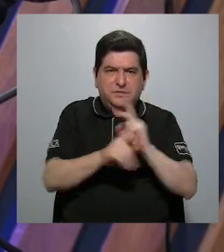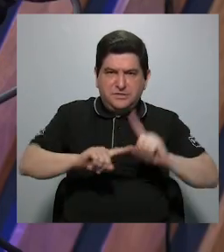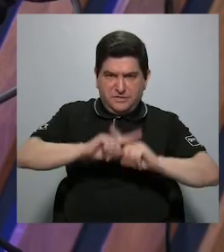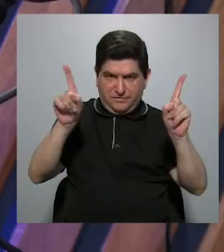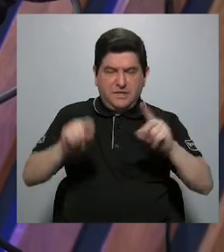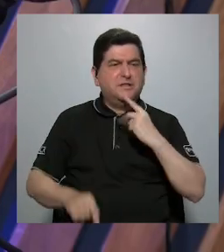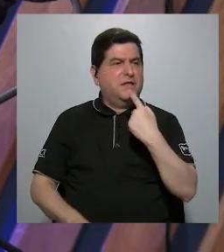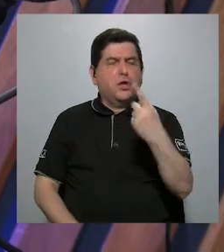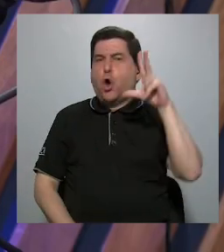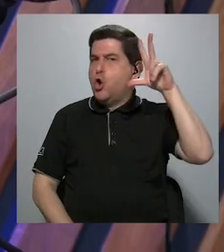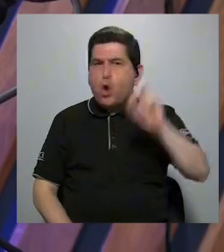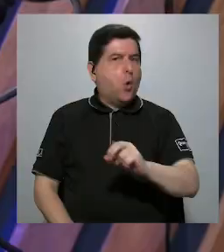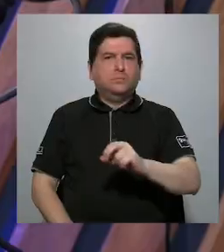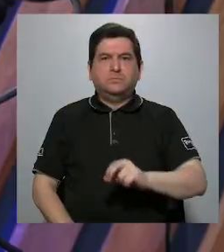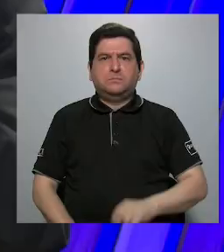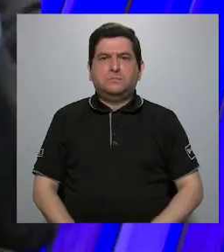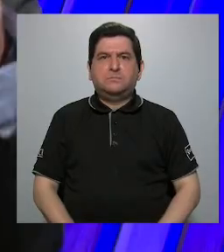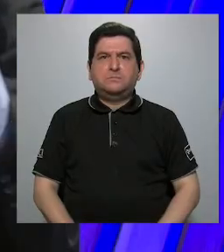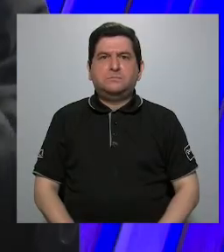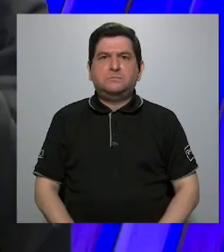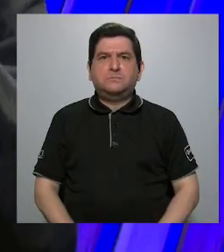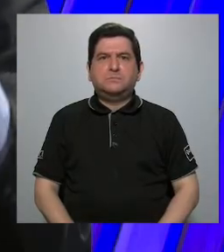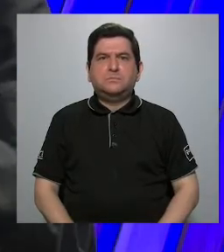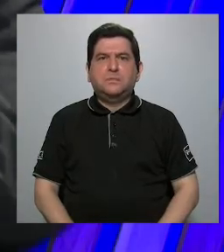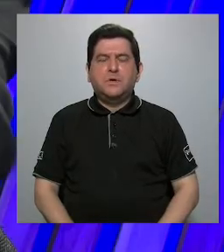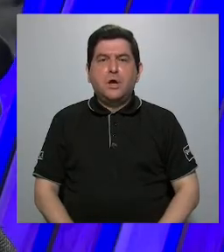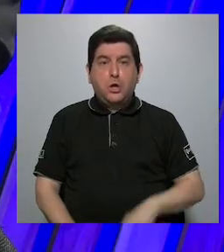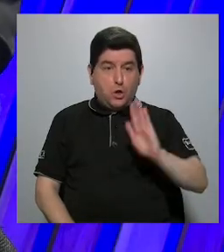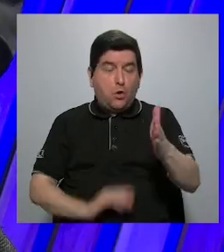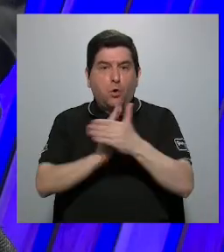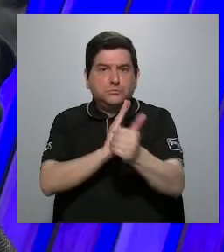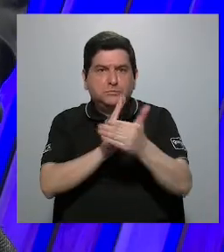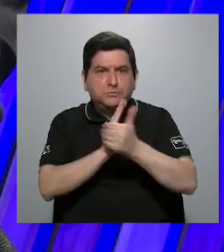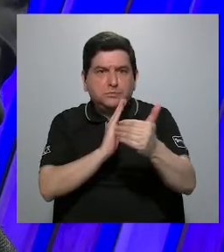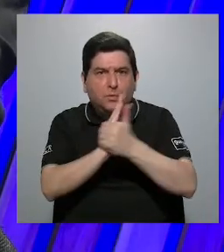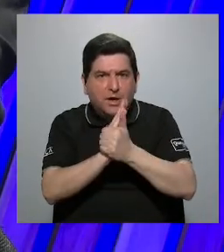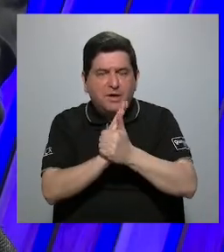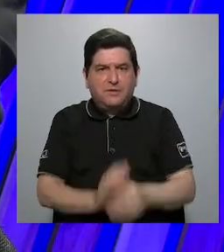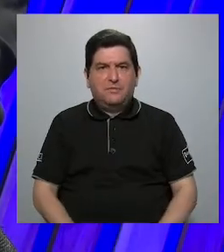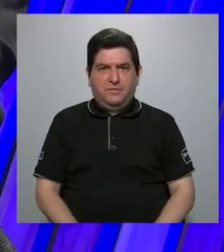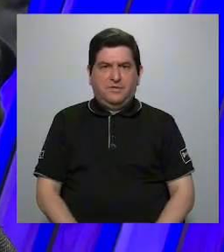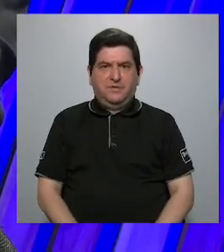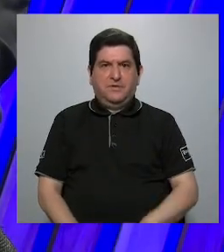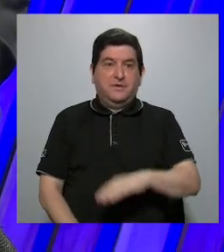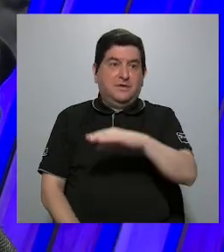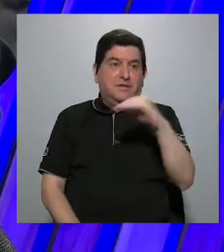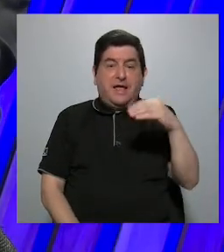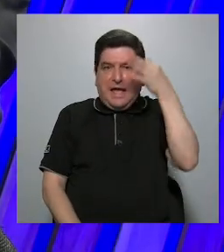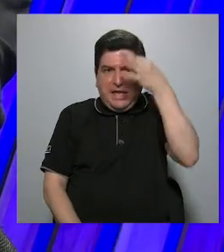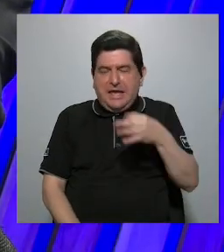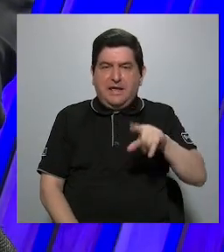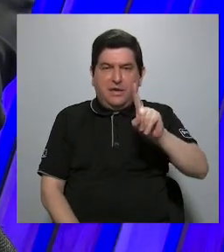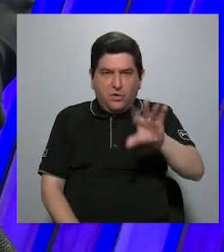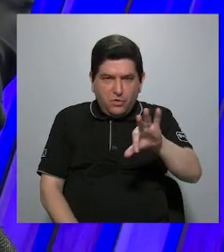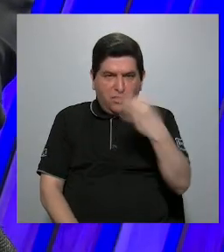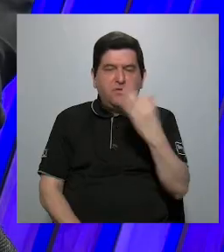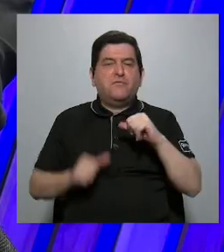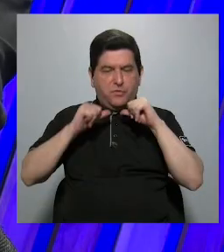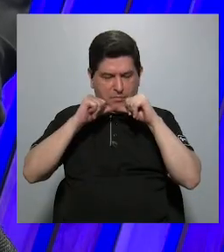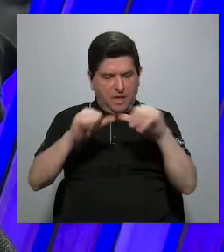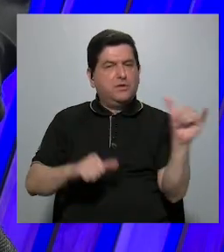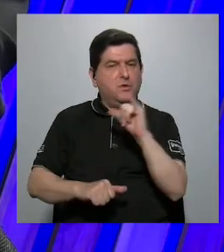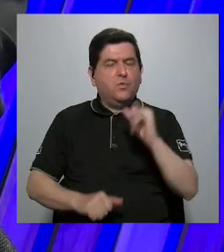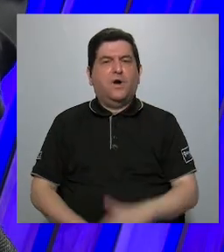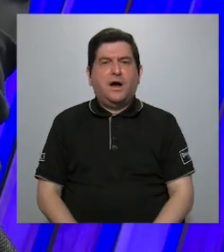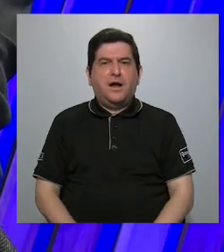pues dijo no y movió con la capacidad que ella tuvo y creo que de alguna manera todavía